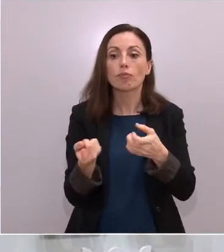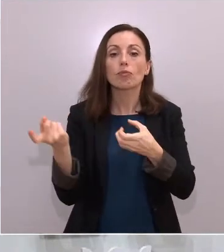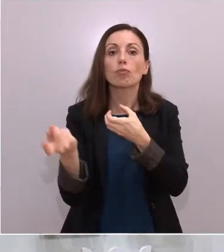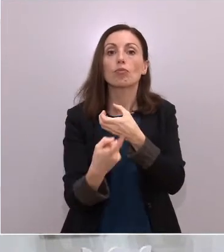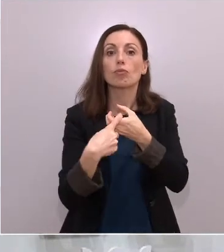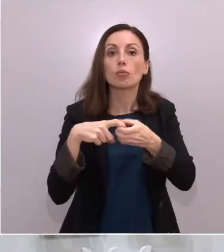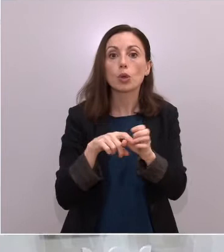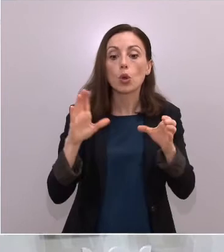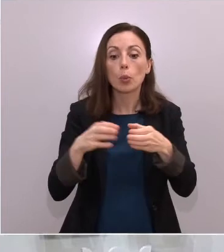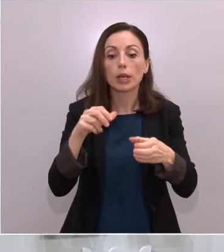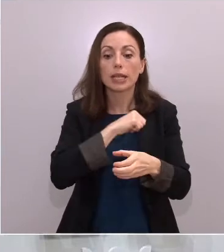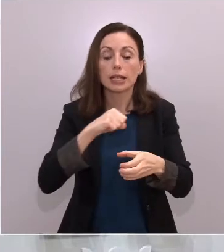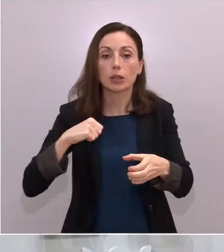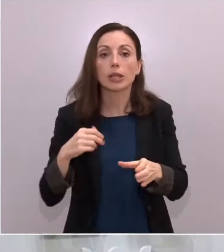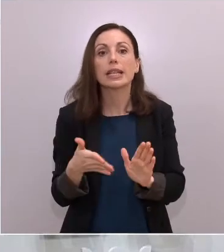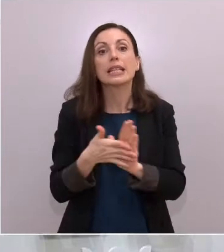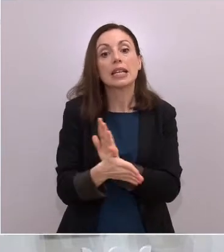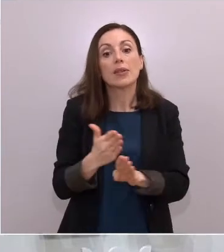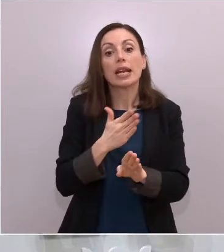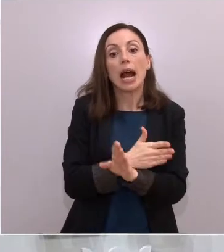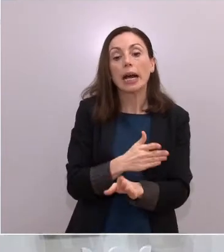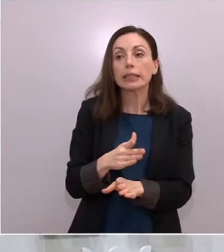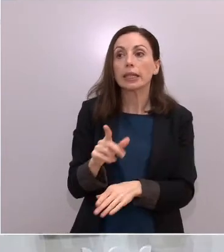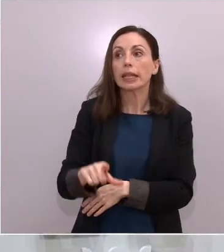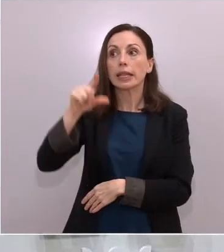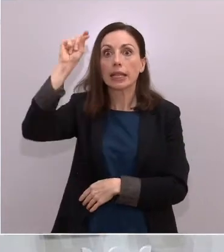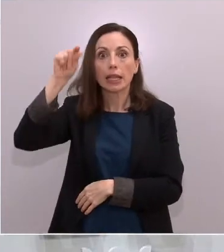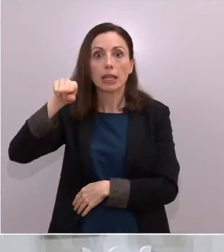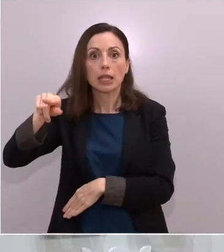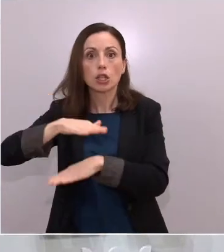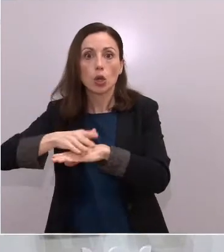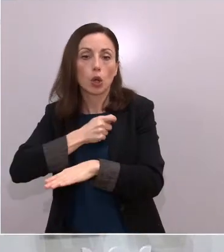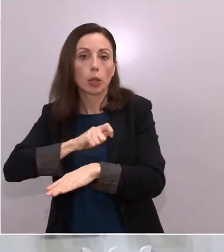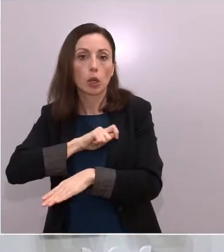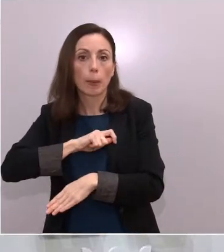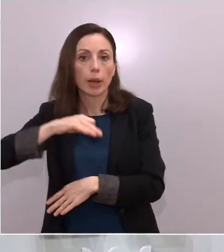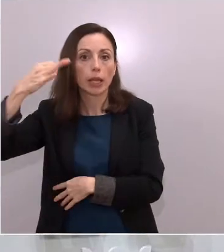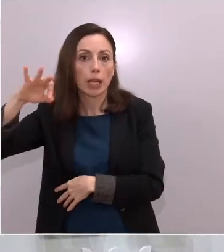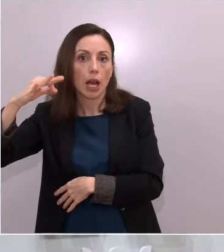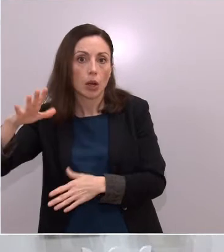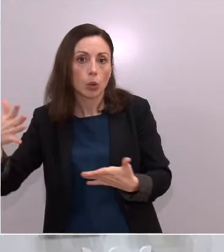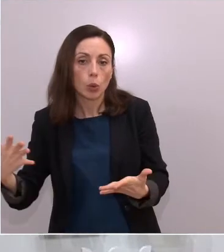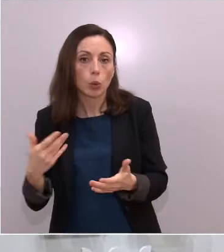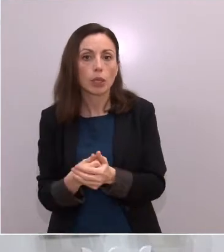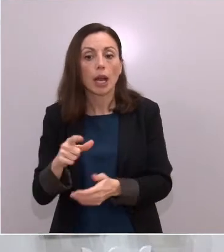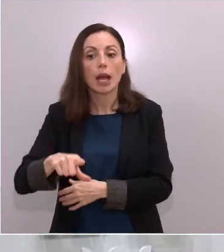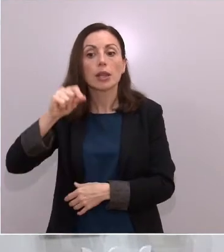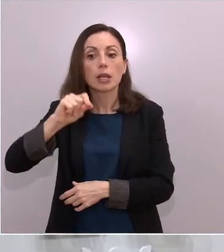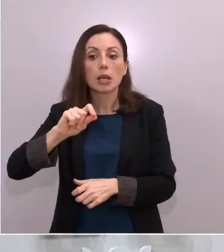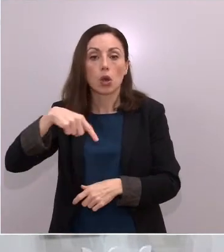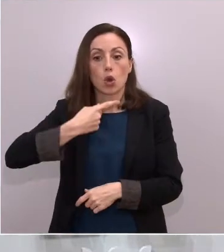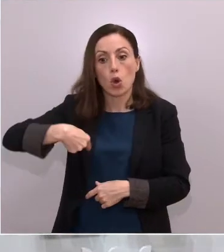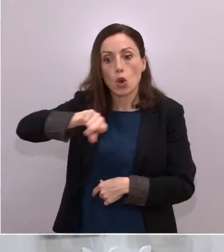con las comunidades autónomas. No se pueden tomar decisiones unilaterales por parte del Gobierno de España, ni decisiones en las que los presidentes autonómicos